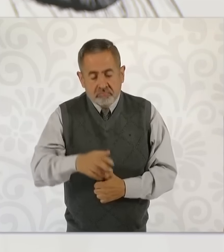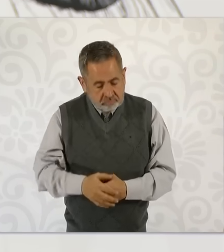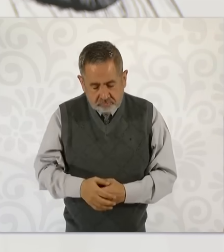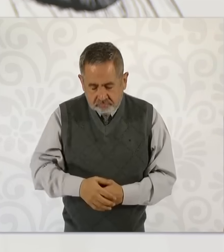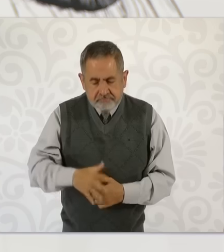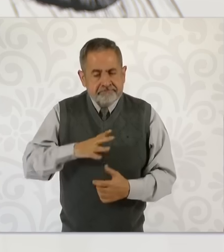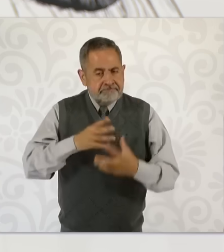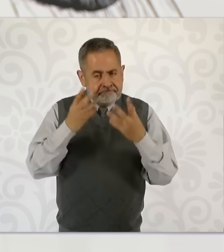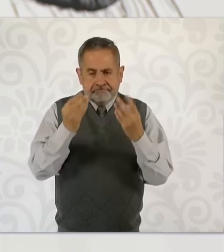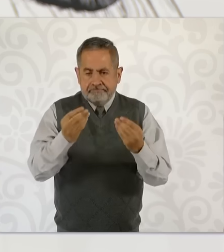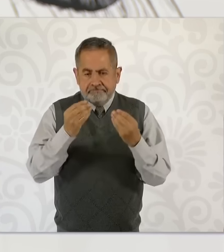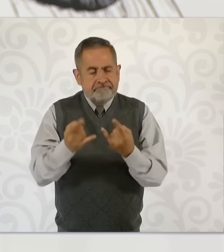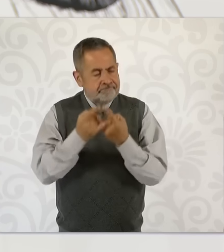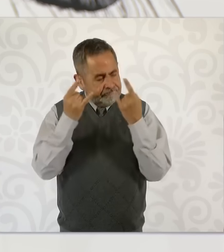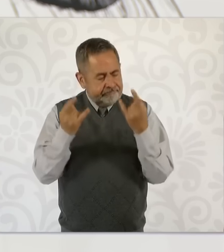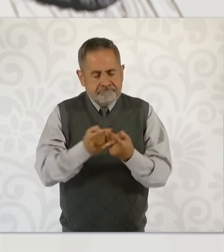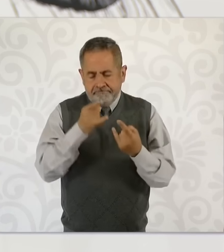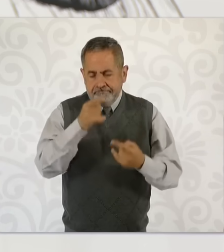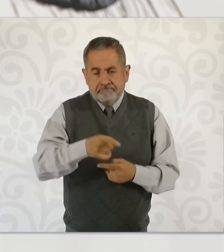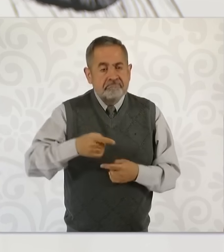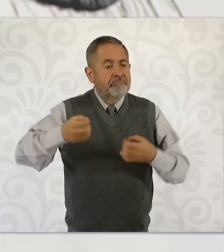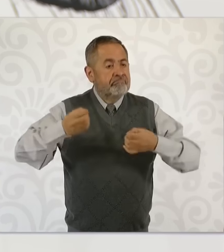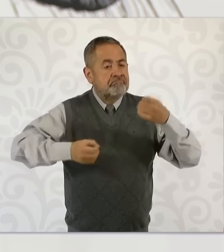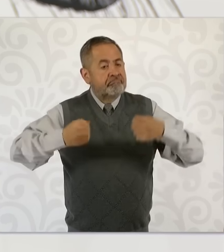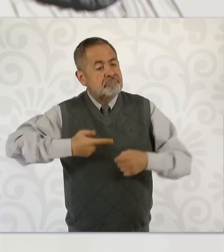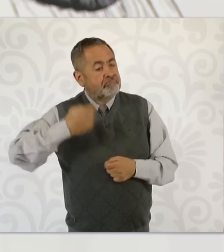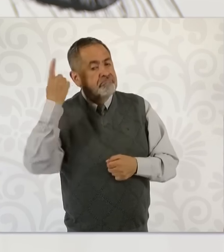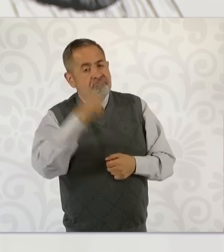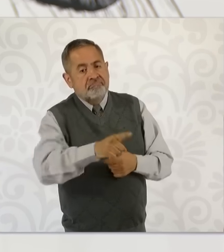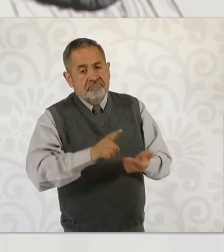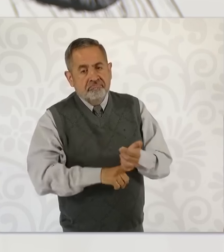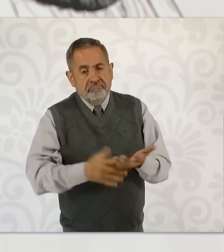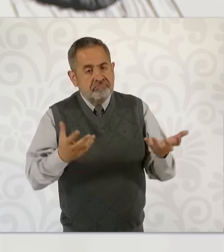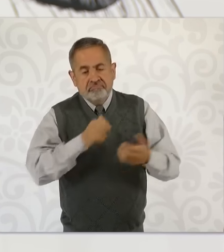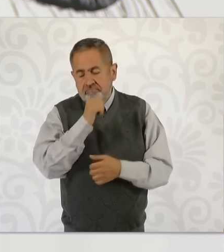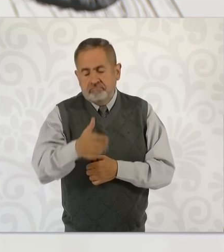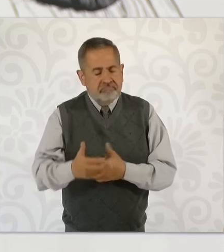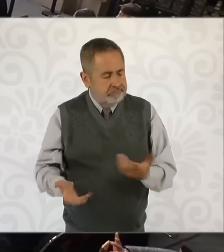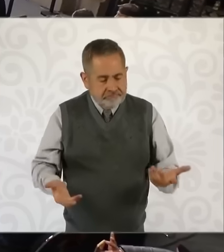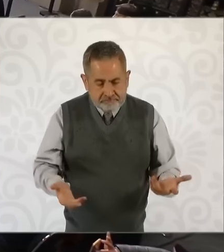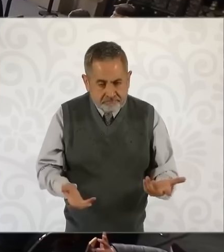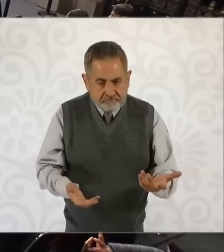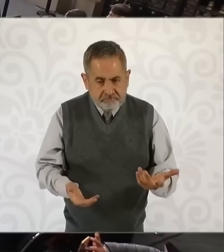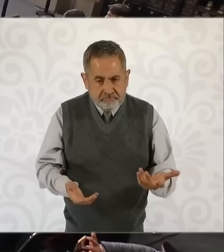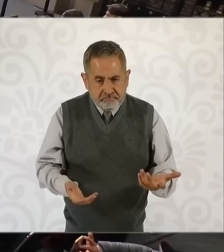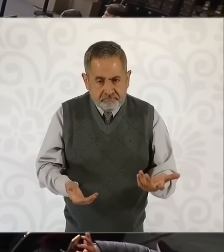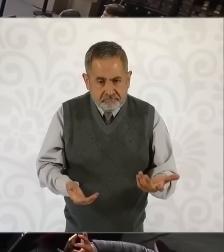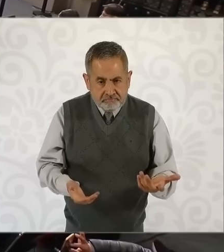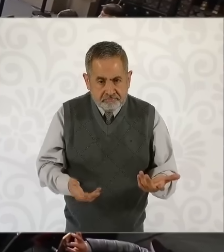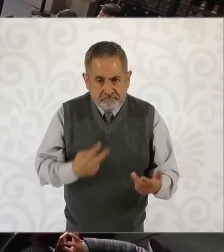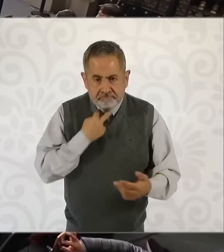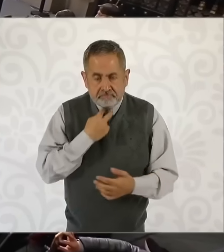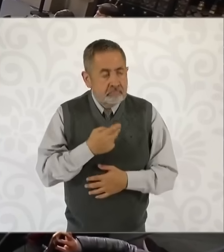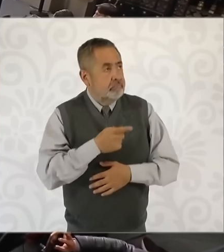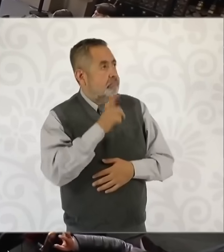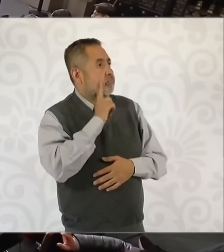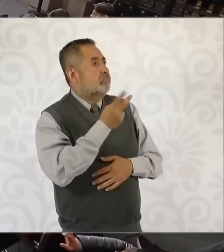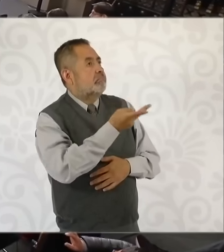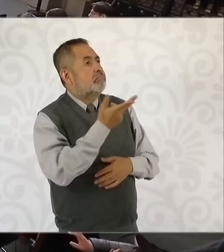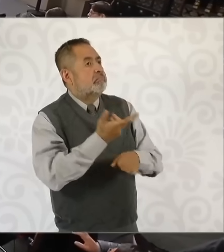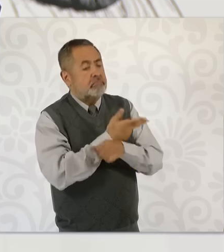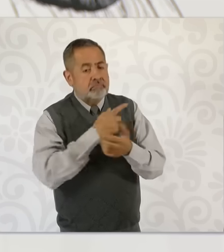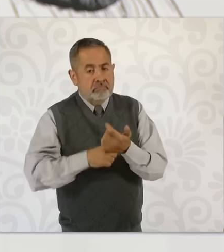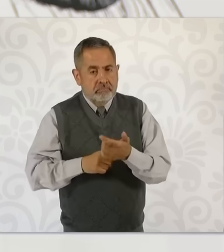minas y no se hizo nada. Entonces, aprovechando del 1 de junio… De hace